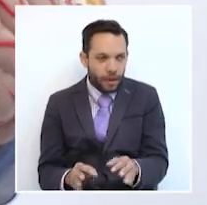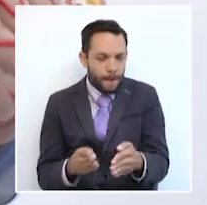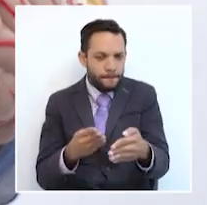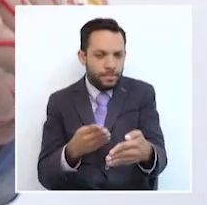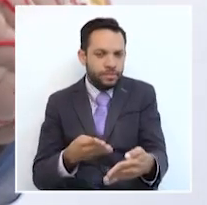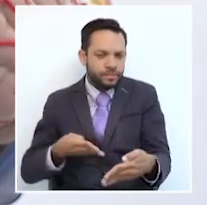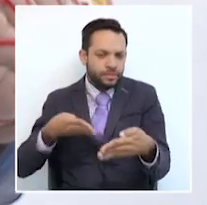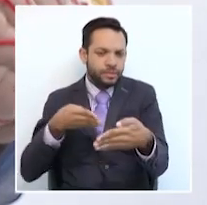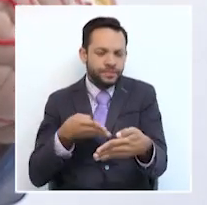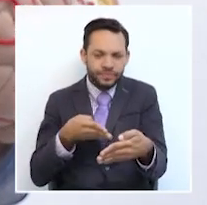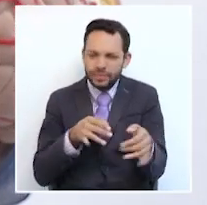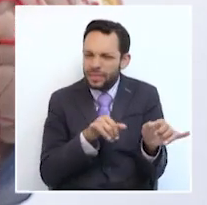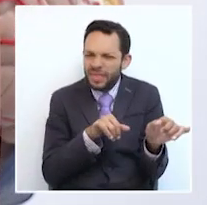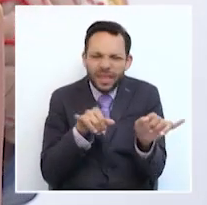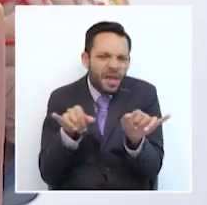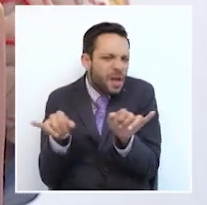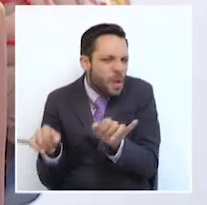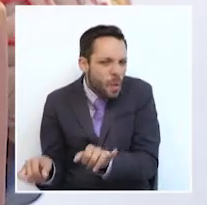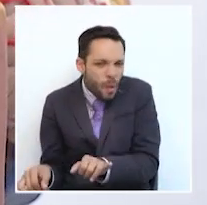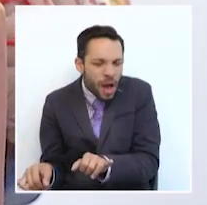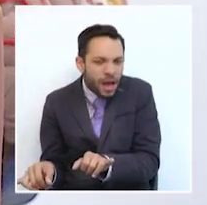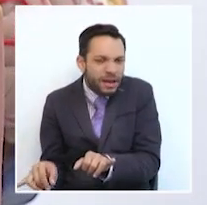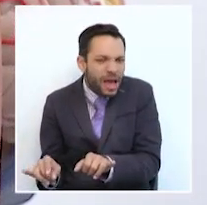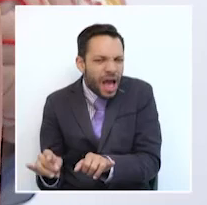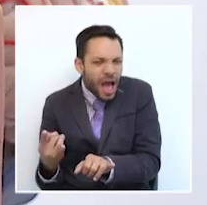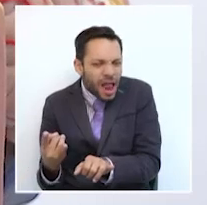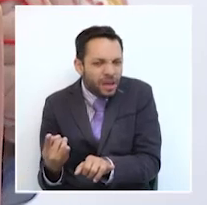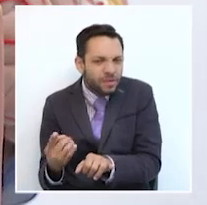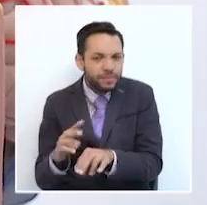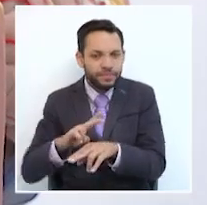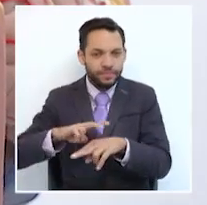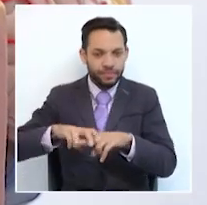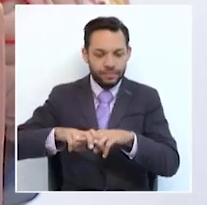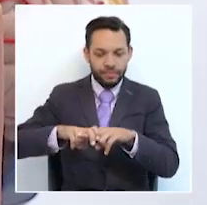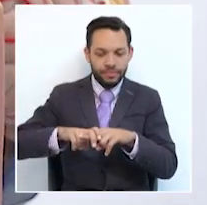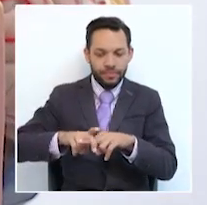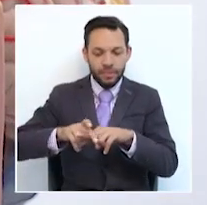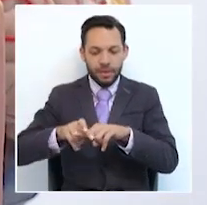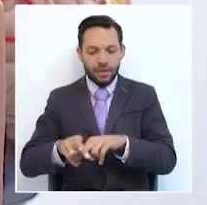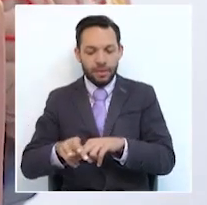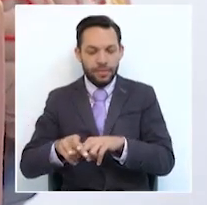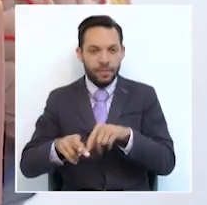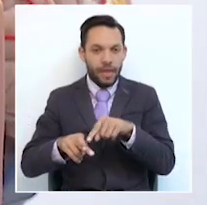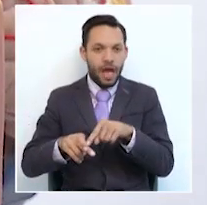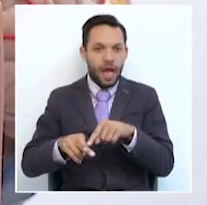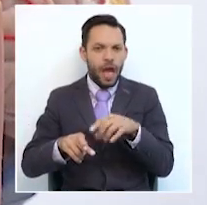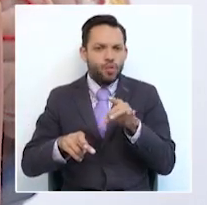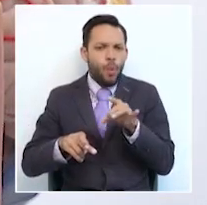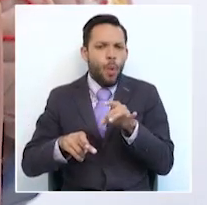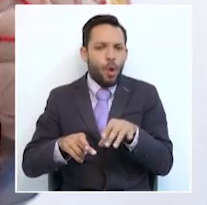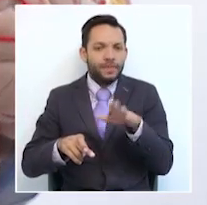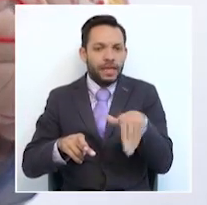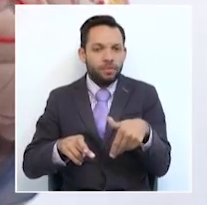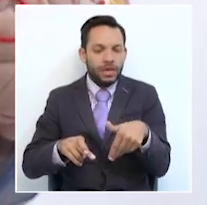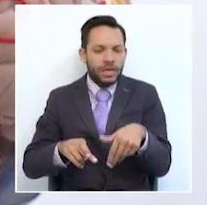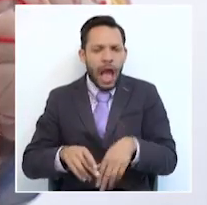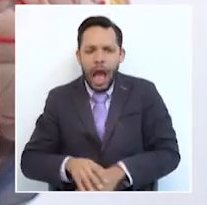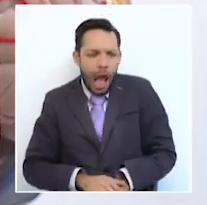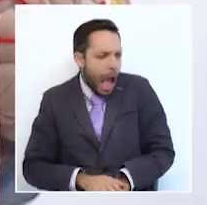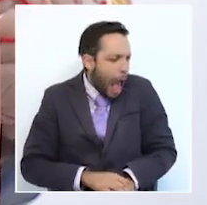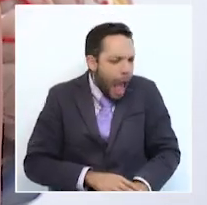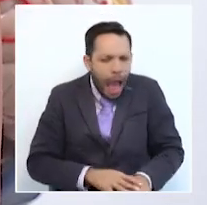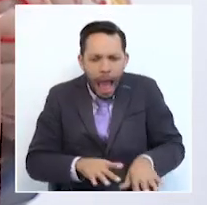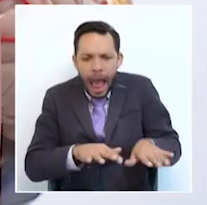como cuando ustedes hacen el carrizo que se le sentó meses la pierna y se quedan sin sangre y el dolor es terrible entonces esto es